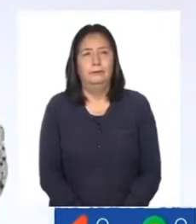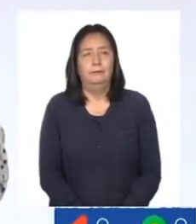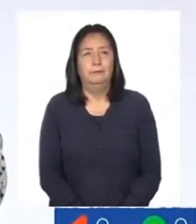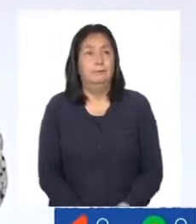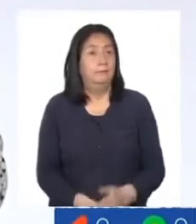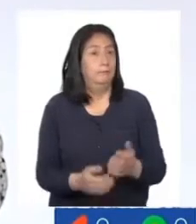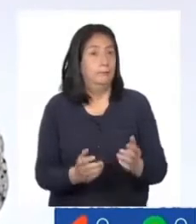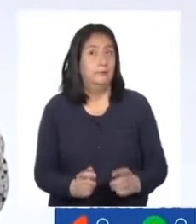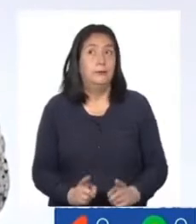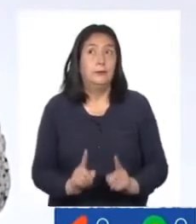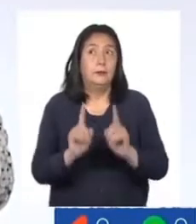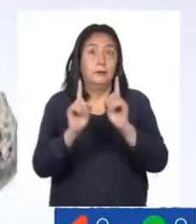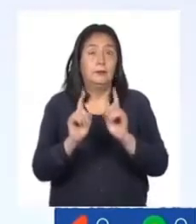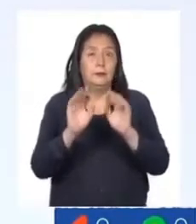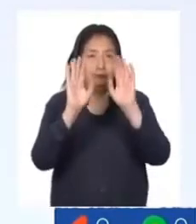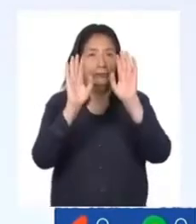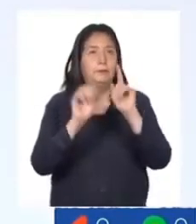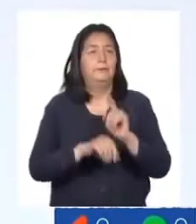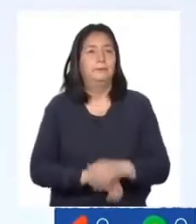Hacia arriba.